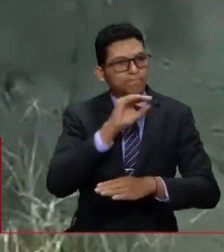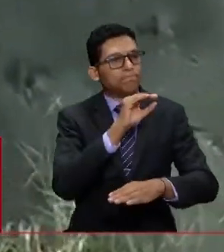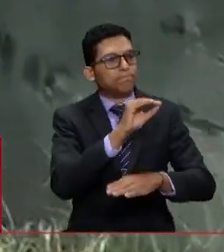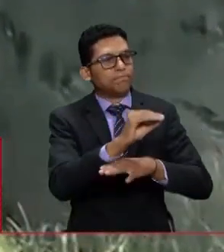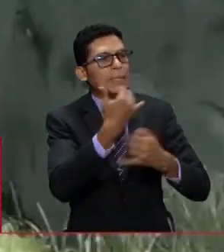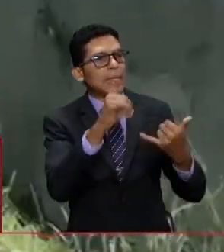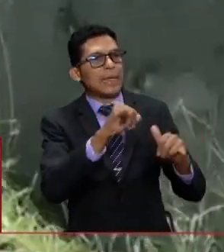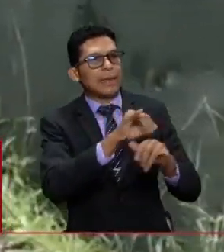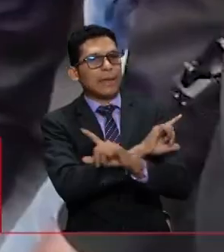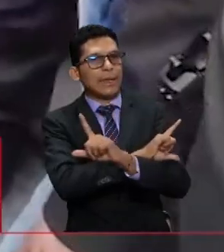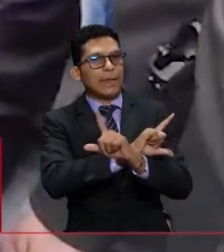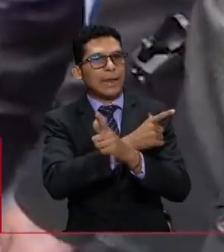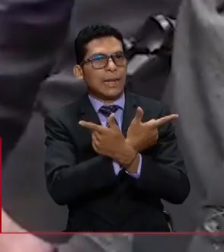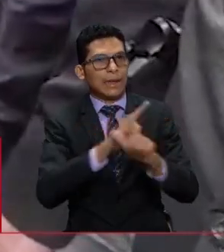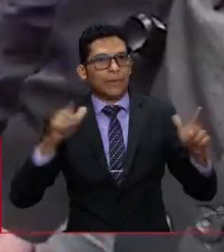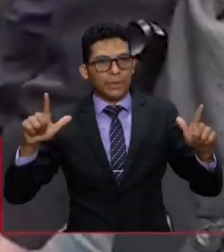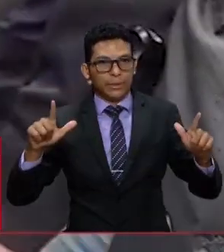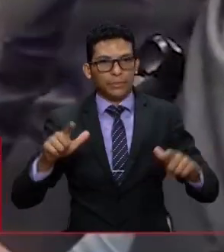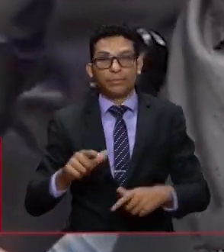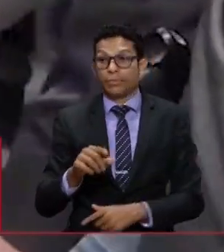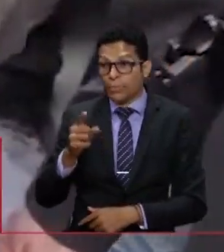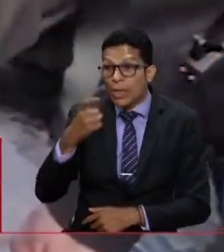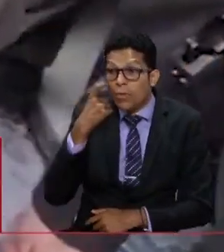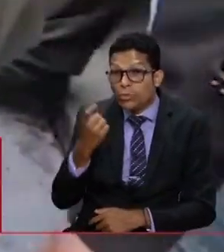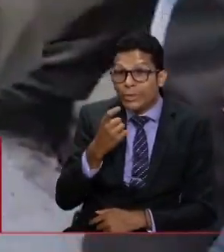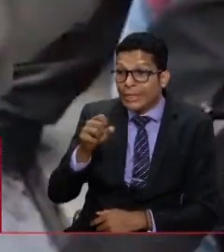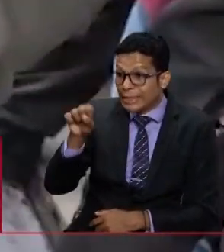sobre la liberación. ¿Usted los estaba buscando?